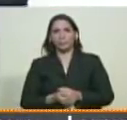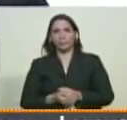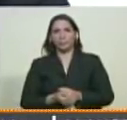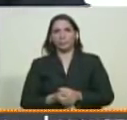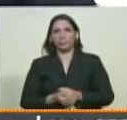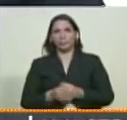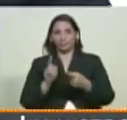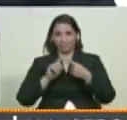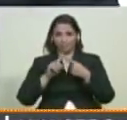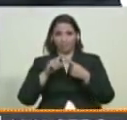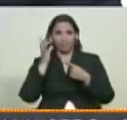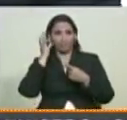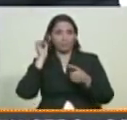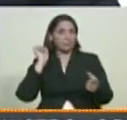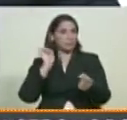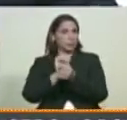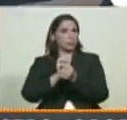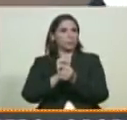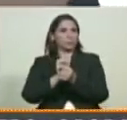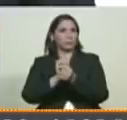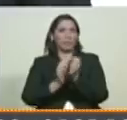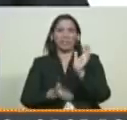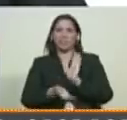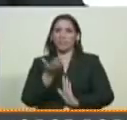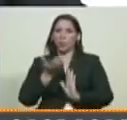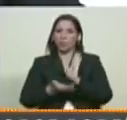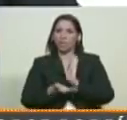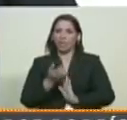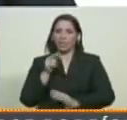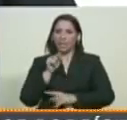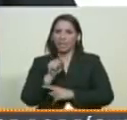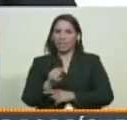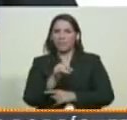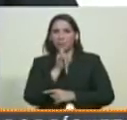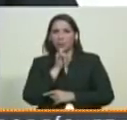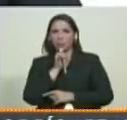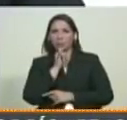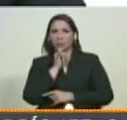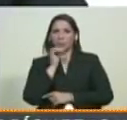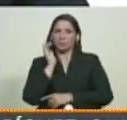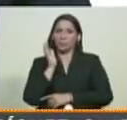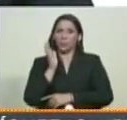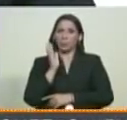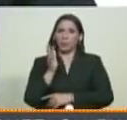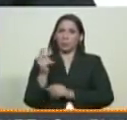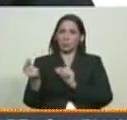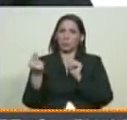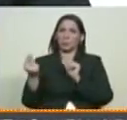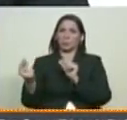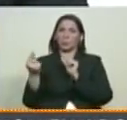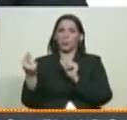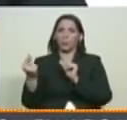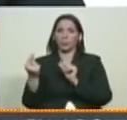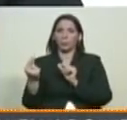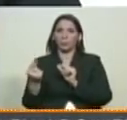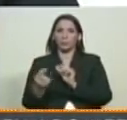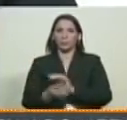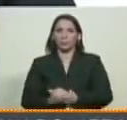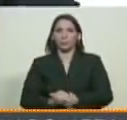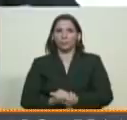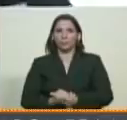quien resultó aprehendida. Lo importante de esto es que en la audiencia preliminar,